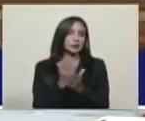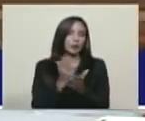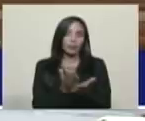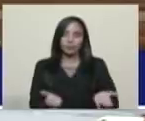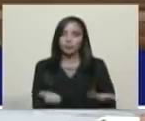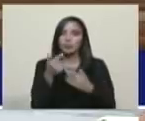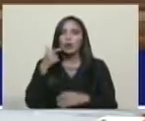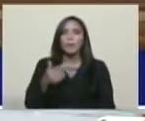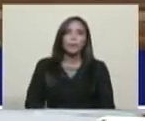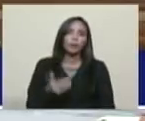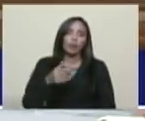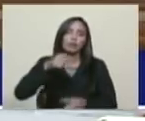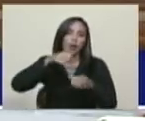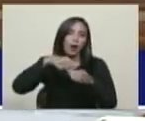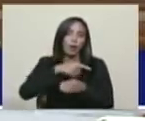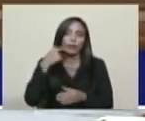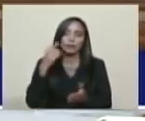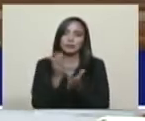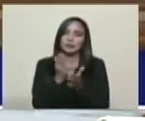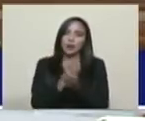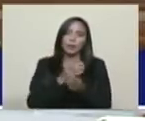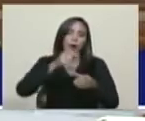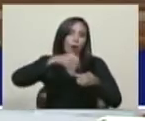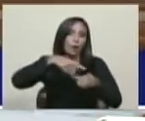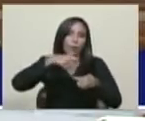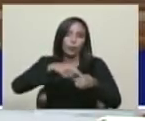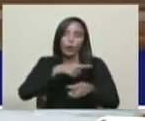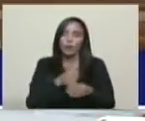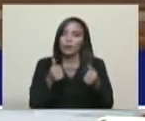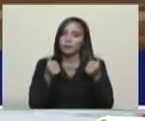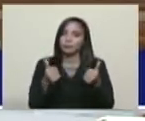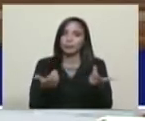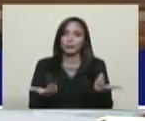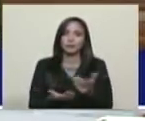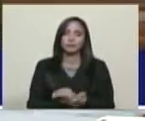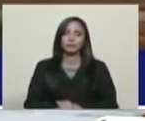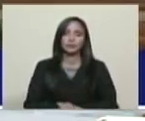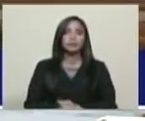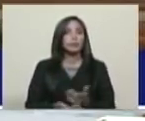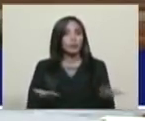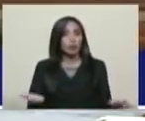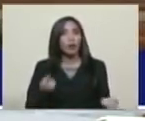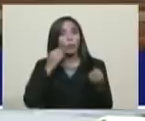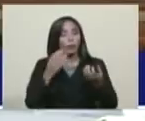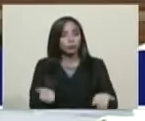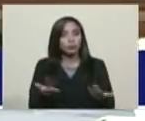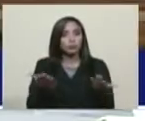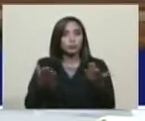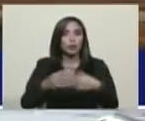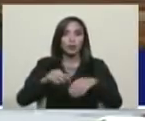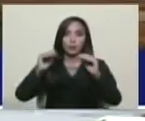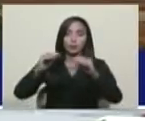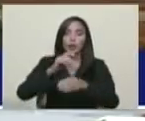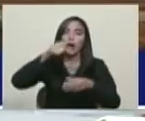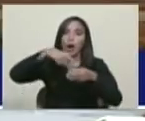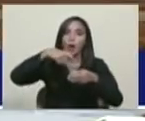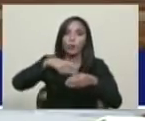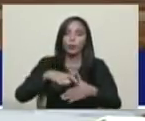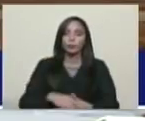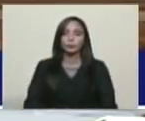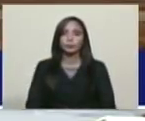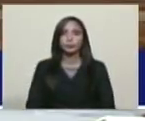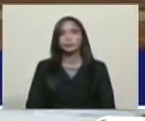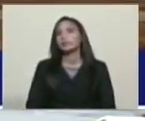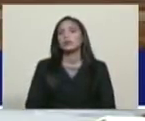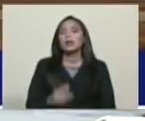ahorrar es bueno. Siempre ahorrar será una ventaja. Invito a todo el mundo al ahorro. Igualmente, en el